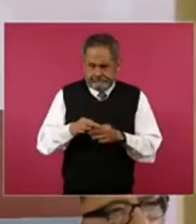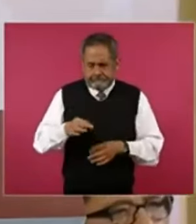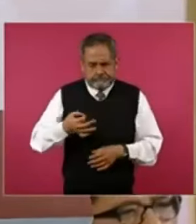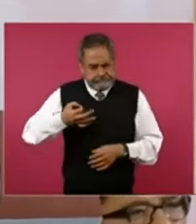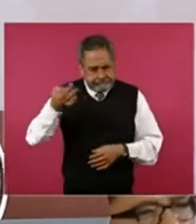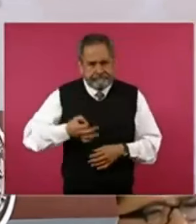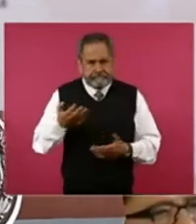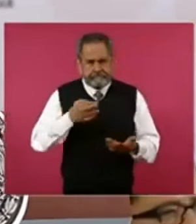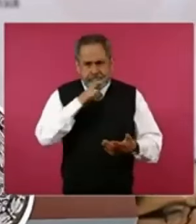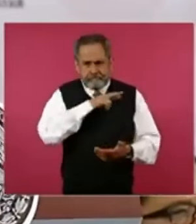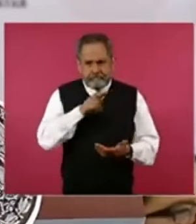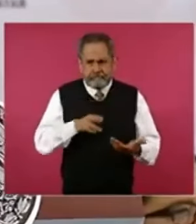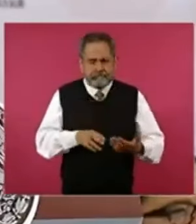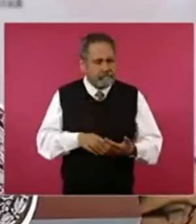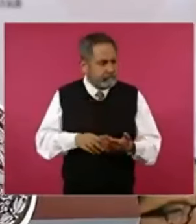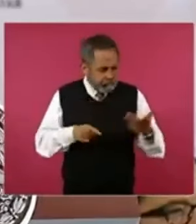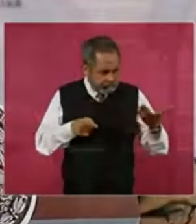rápida